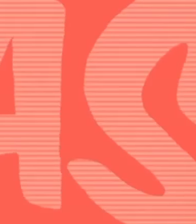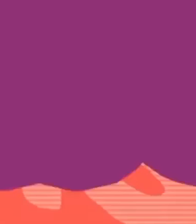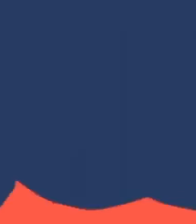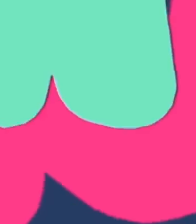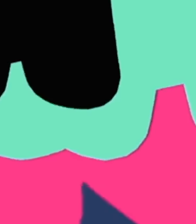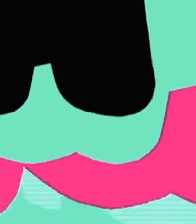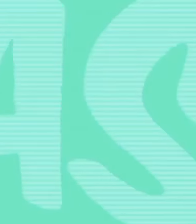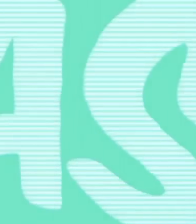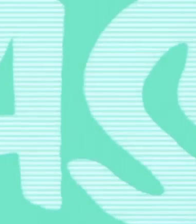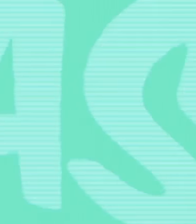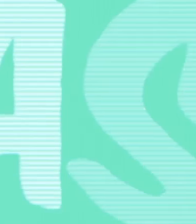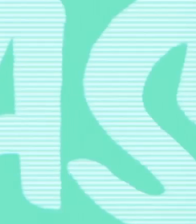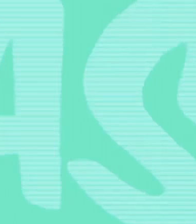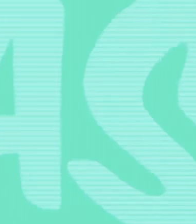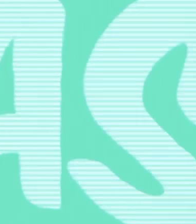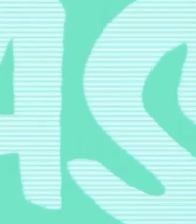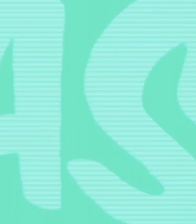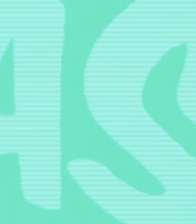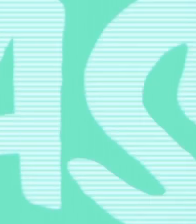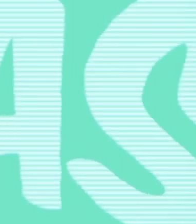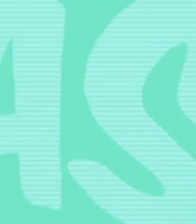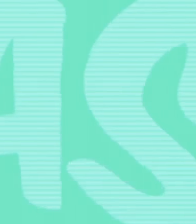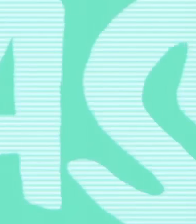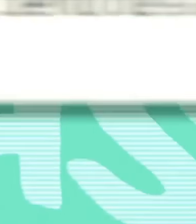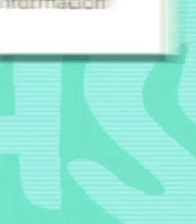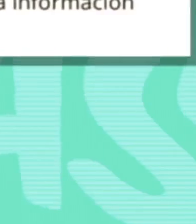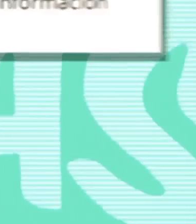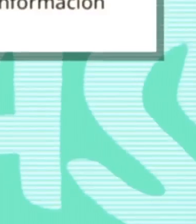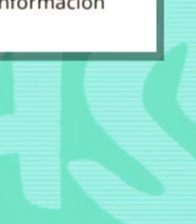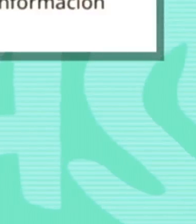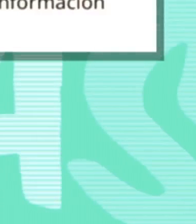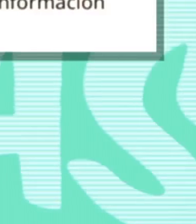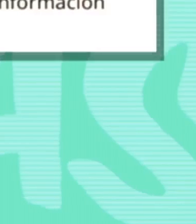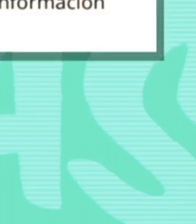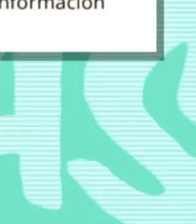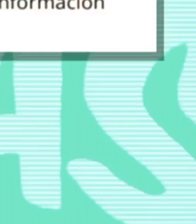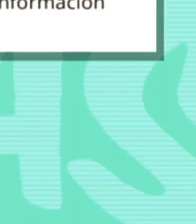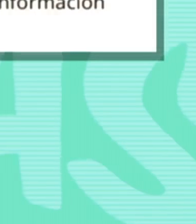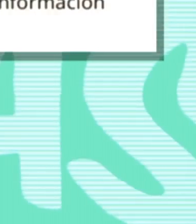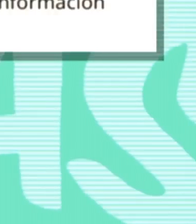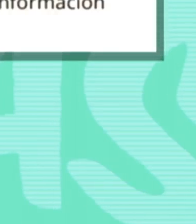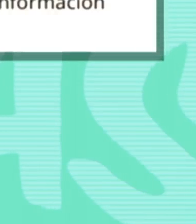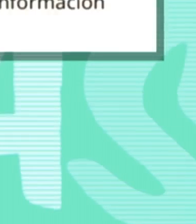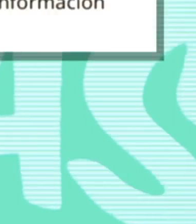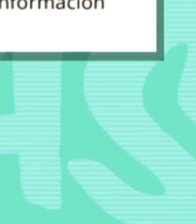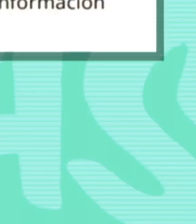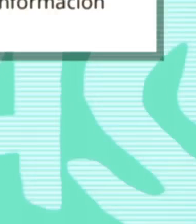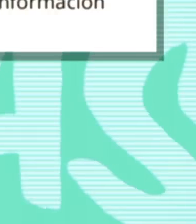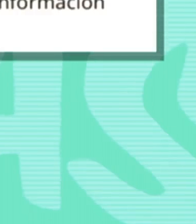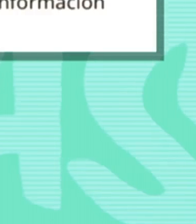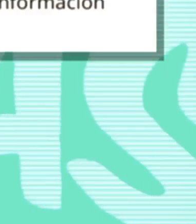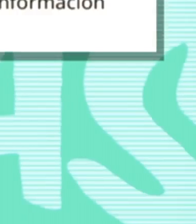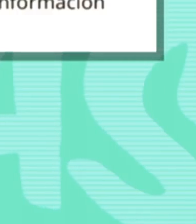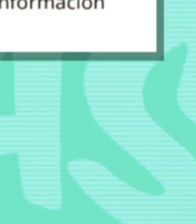Unidos. ¡Mentira! La Secretaría de Hacienda y Crédito Público desmintió que el Servicio de Administración Tributaria esté acosando a empresas